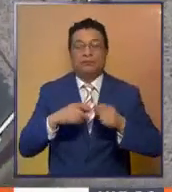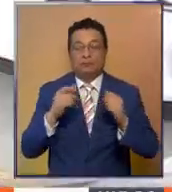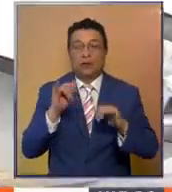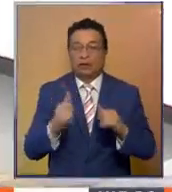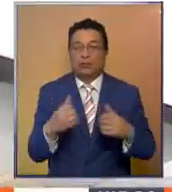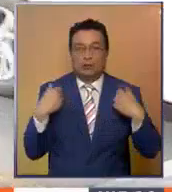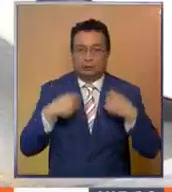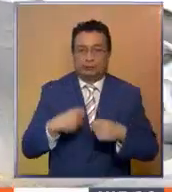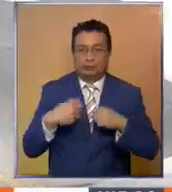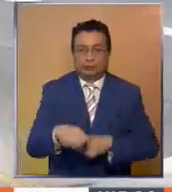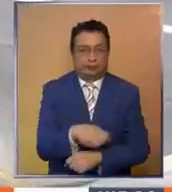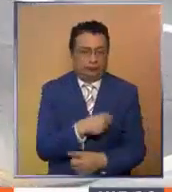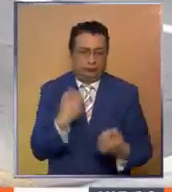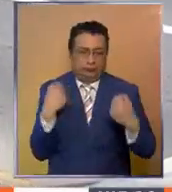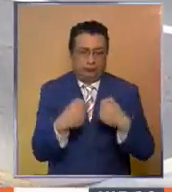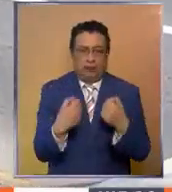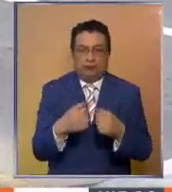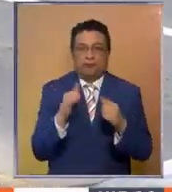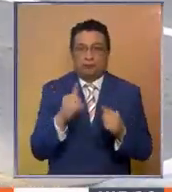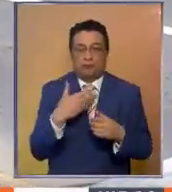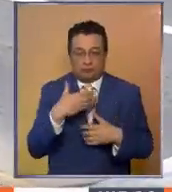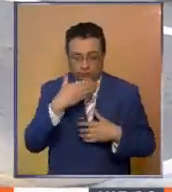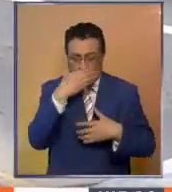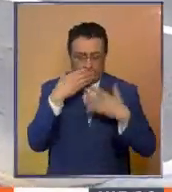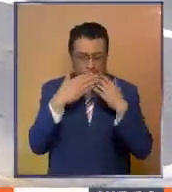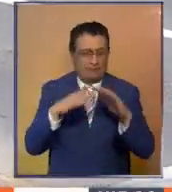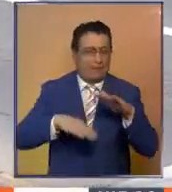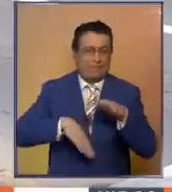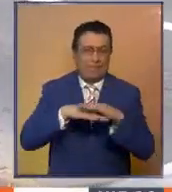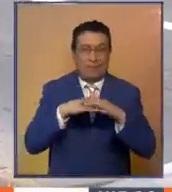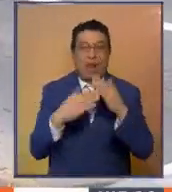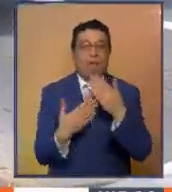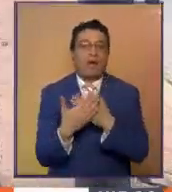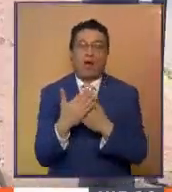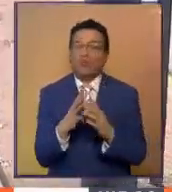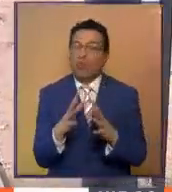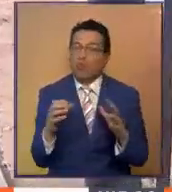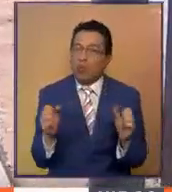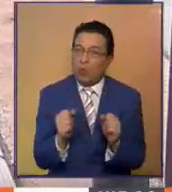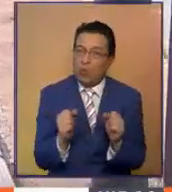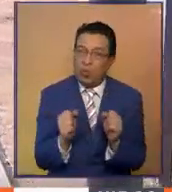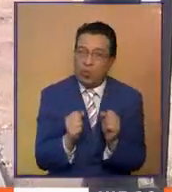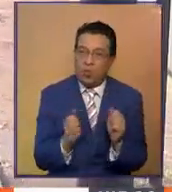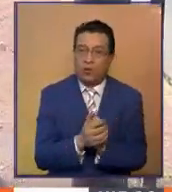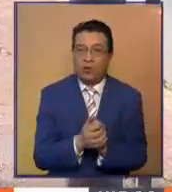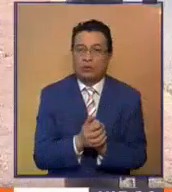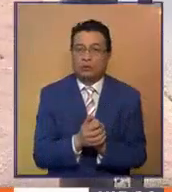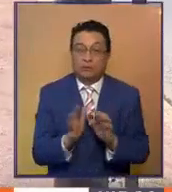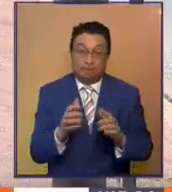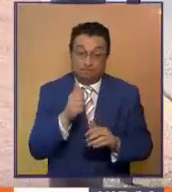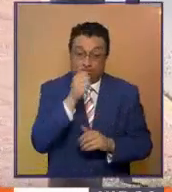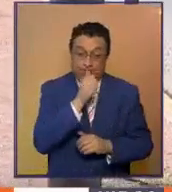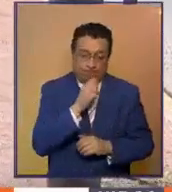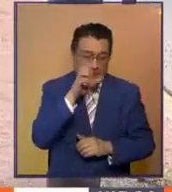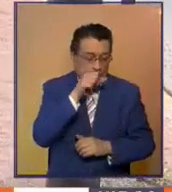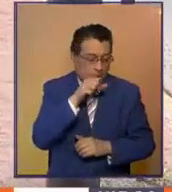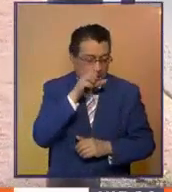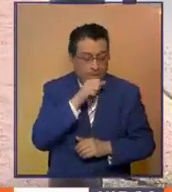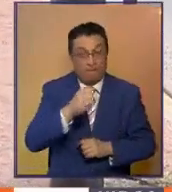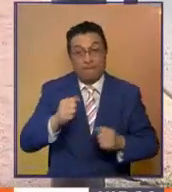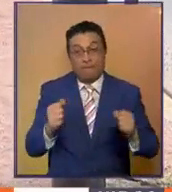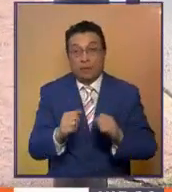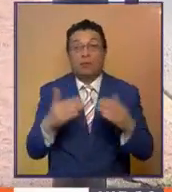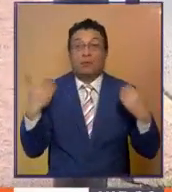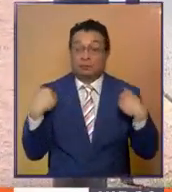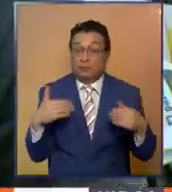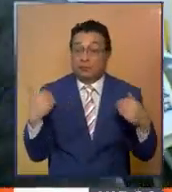pongo polerones. Me trato de tapar lo máximo que puedo porque las mañanas están muy heladas. Aperrar nomás con el frío y seguir